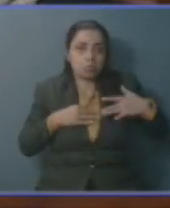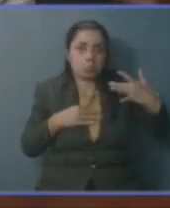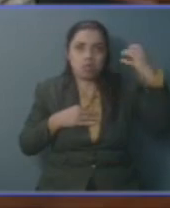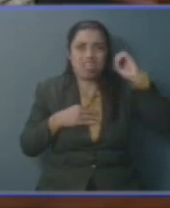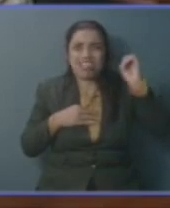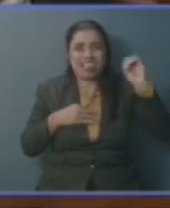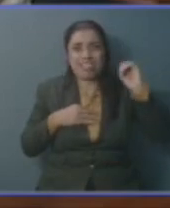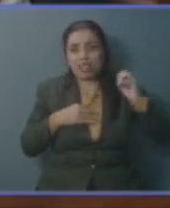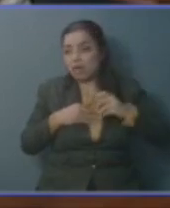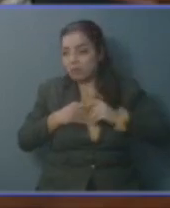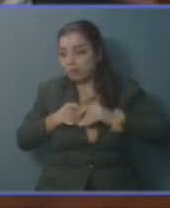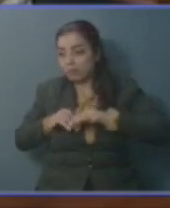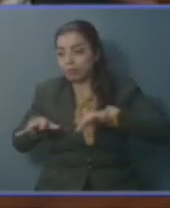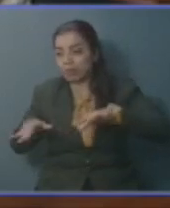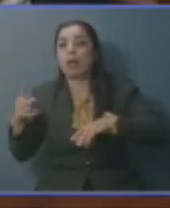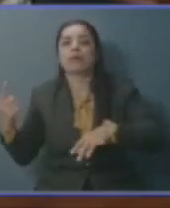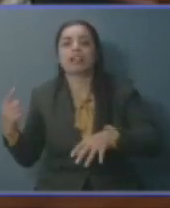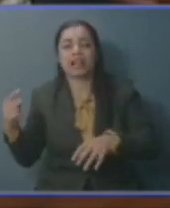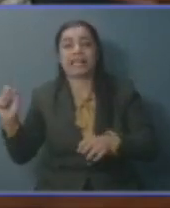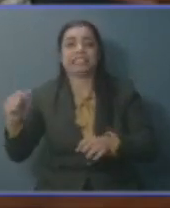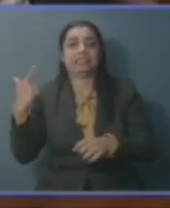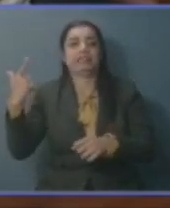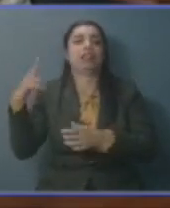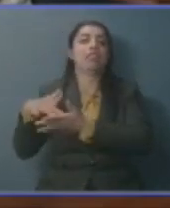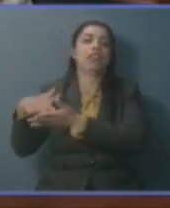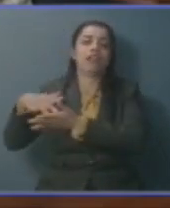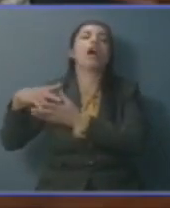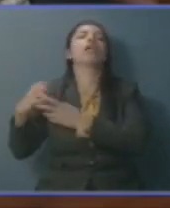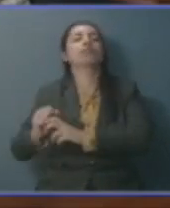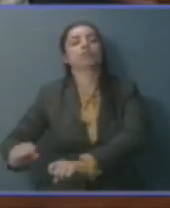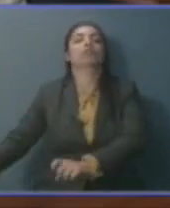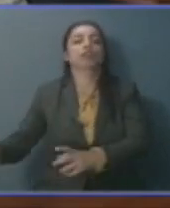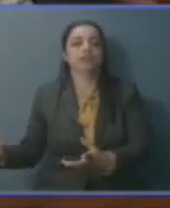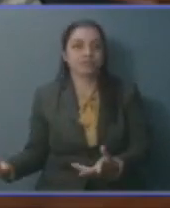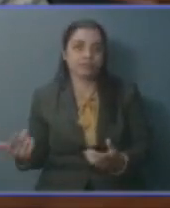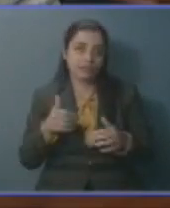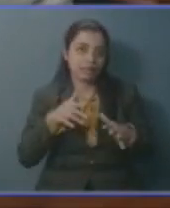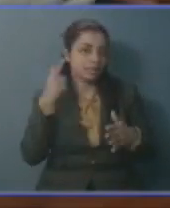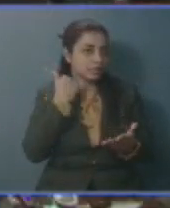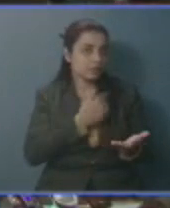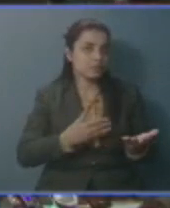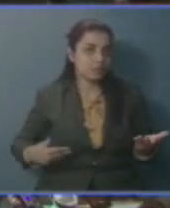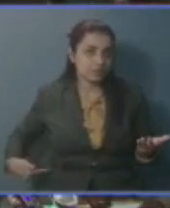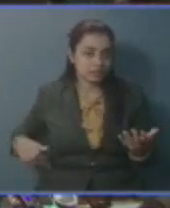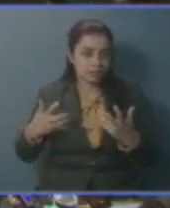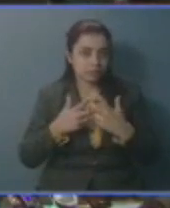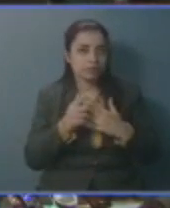aquellos que mueren por el impacto de este virus. Muchas gracias, presidente y colegas diputados.